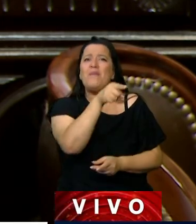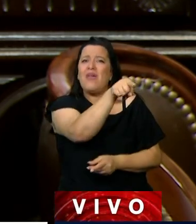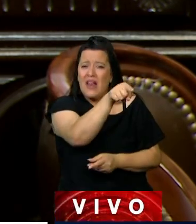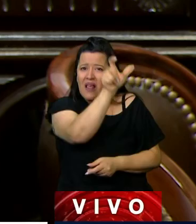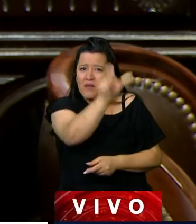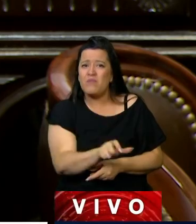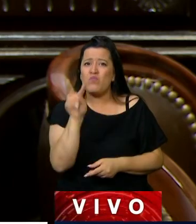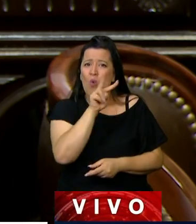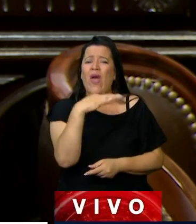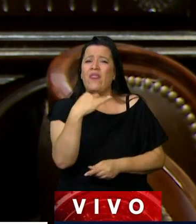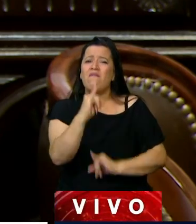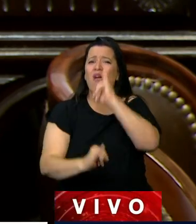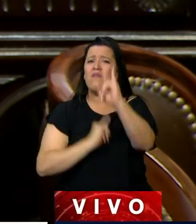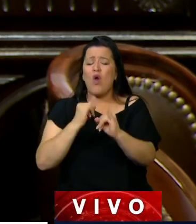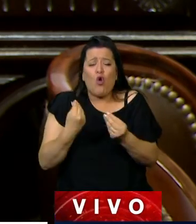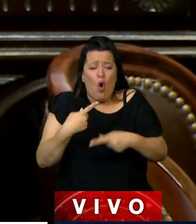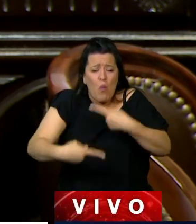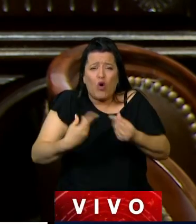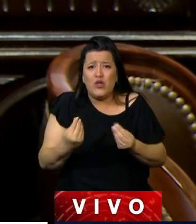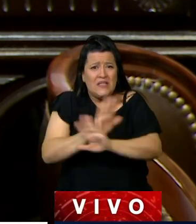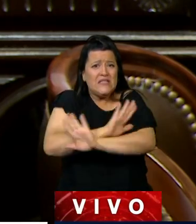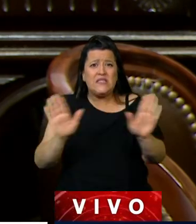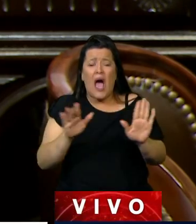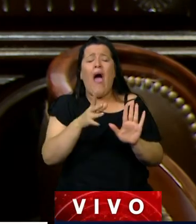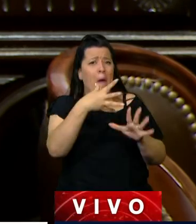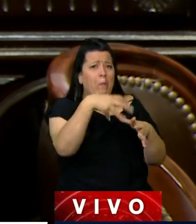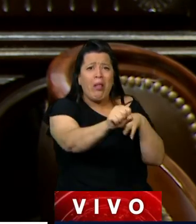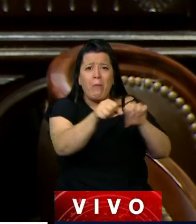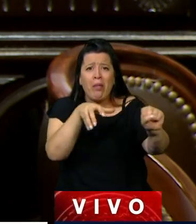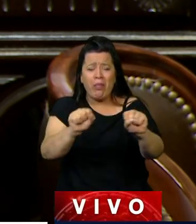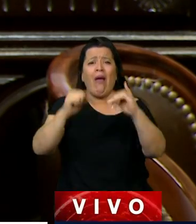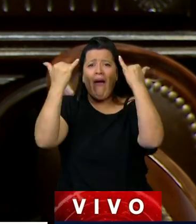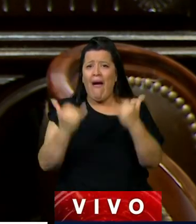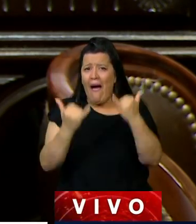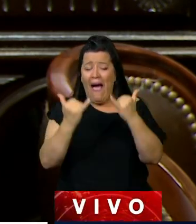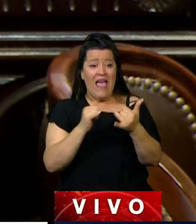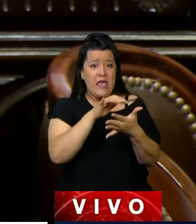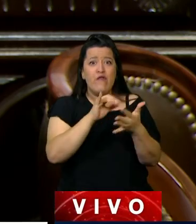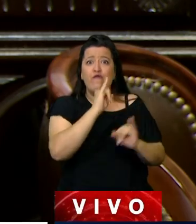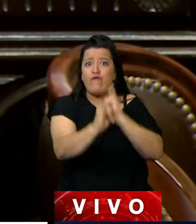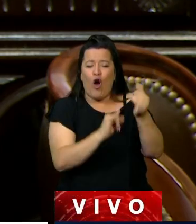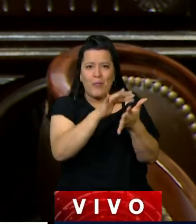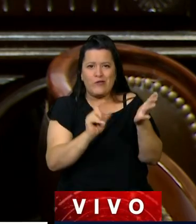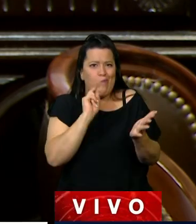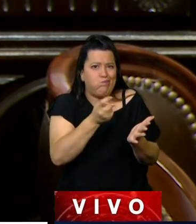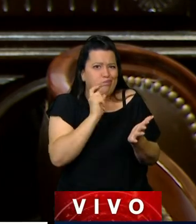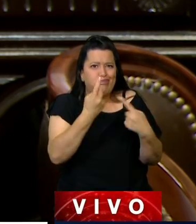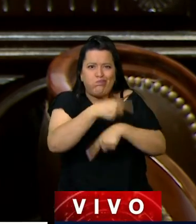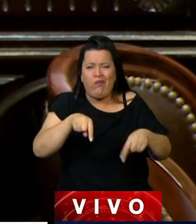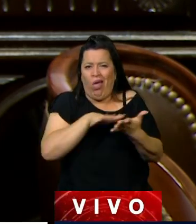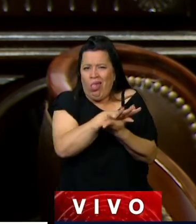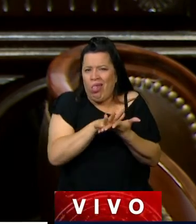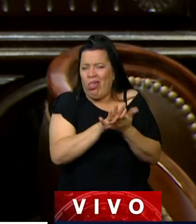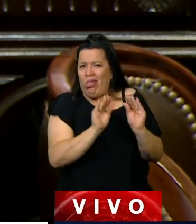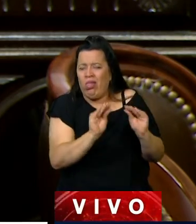cómo se va a continuar luego de haber podido detectar a través de esta información las irregularidades de planes donde